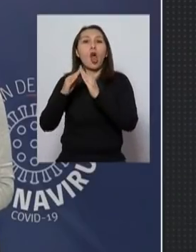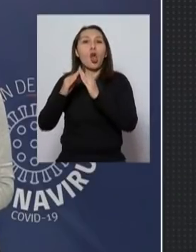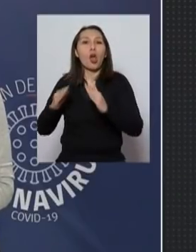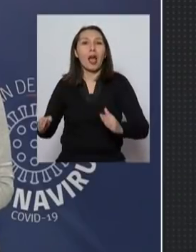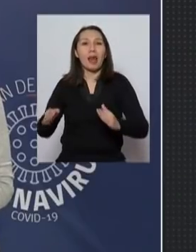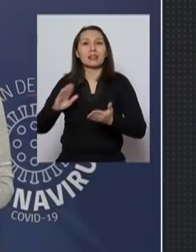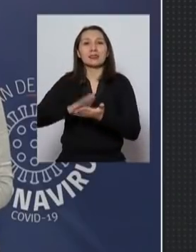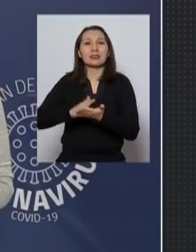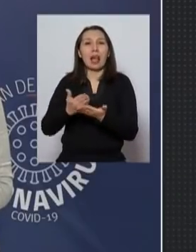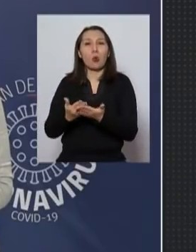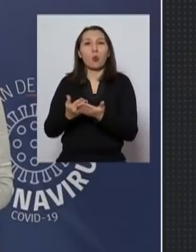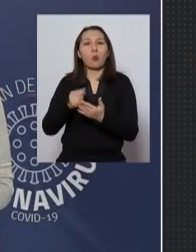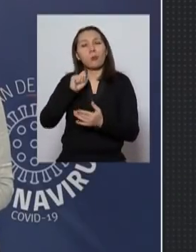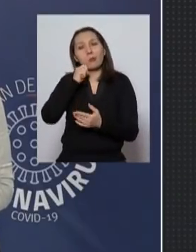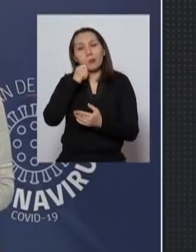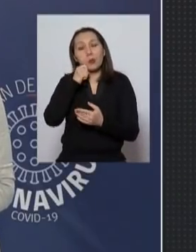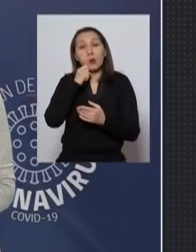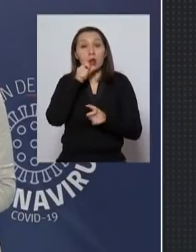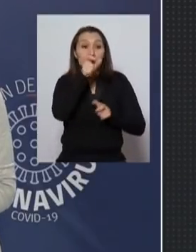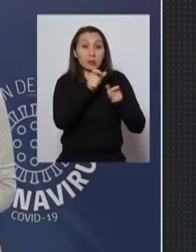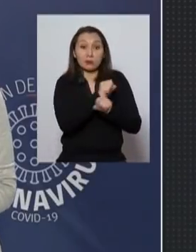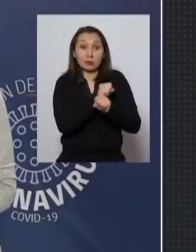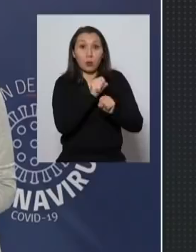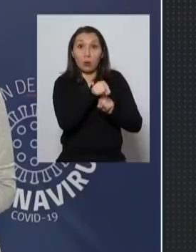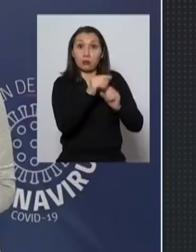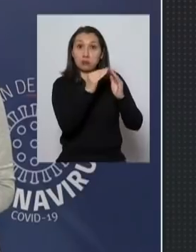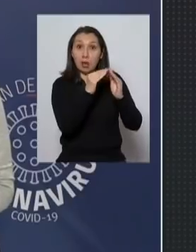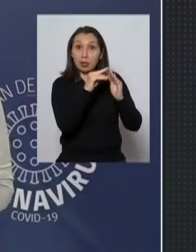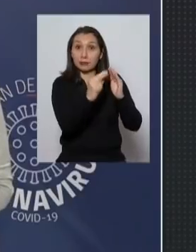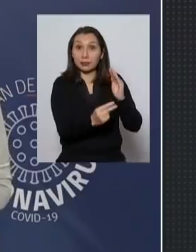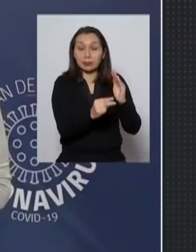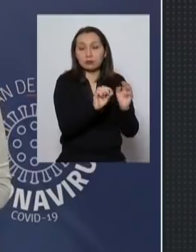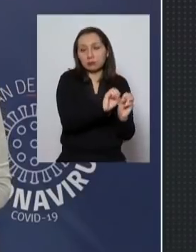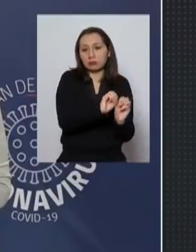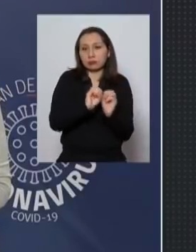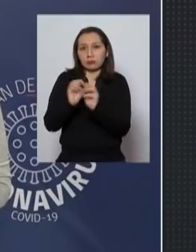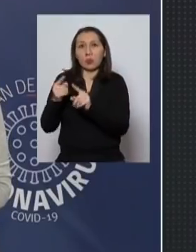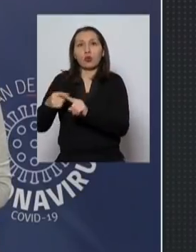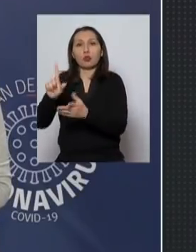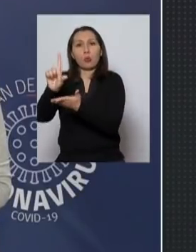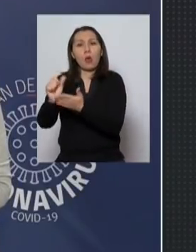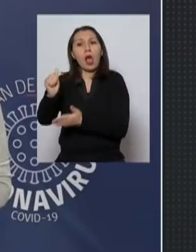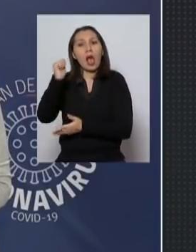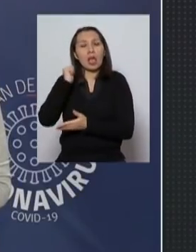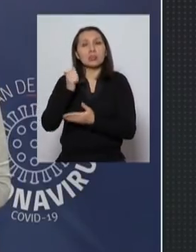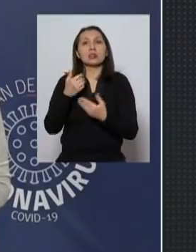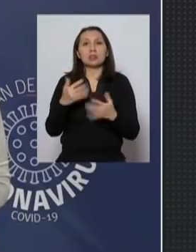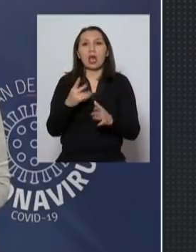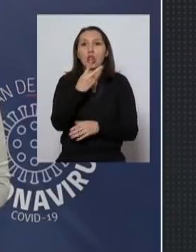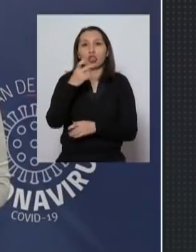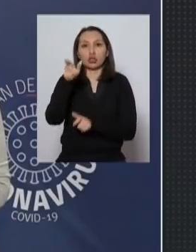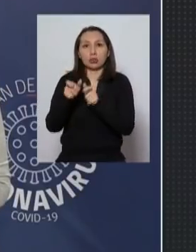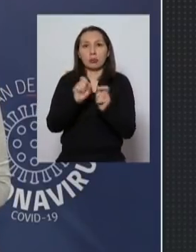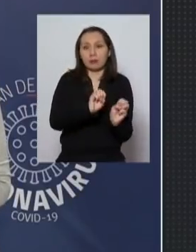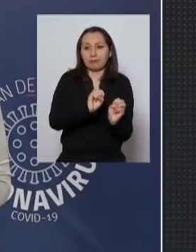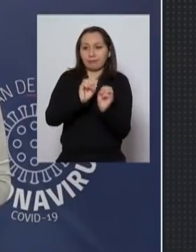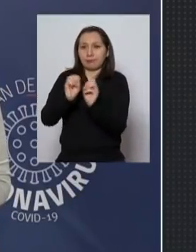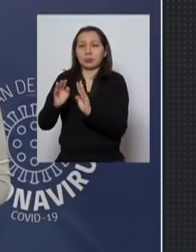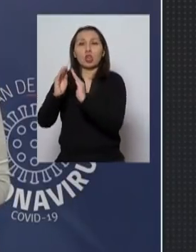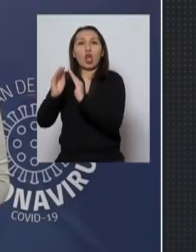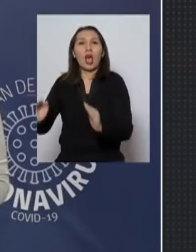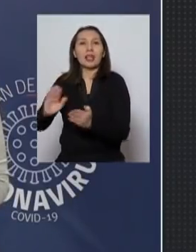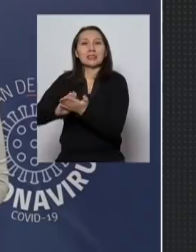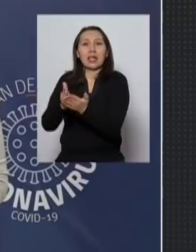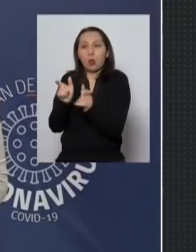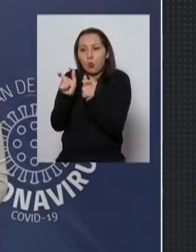residencias sanitarias de manera tal de trasladar a esas personas. El día de ayer, si mal no recuerdo, se trasladaron 200 personas para